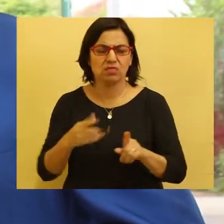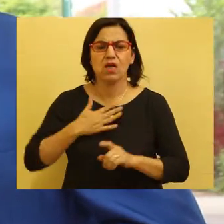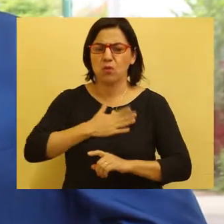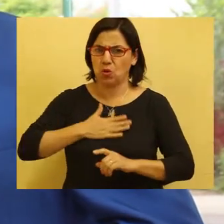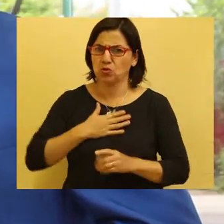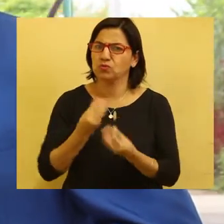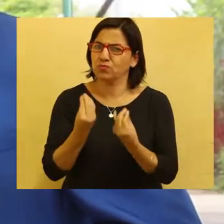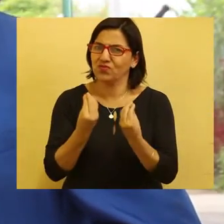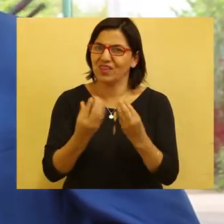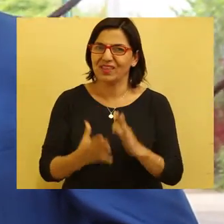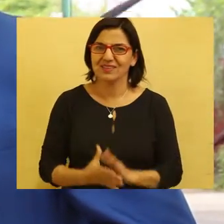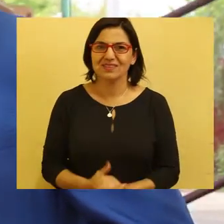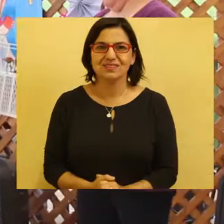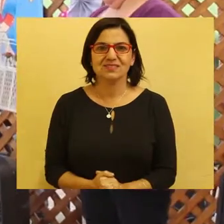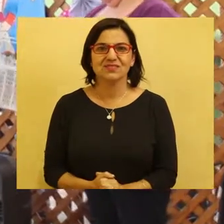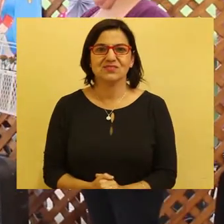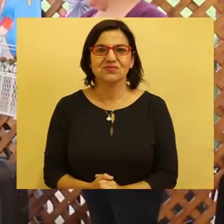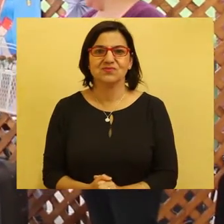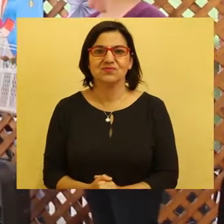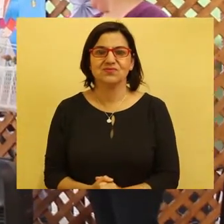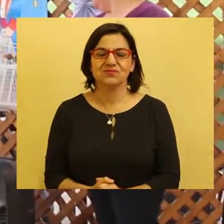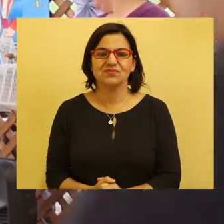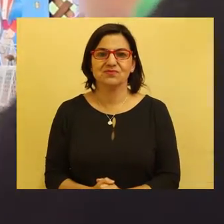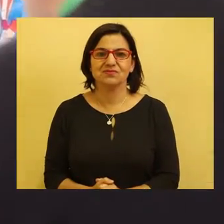diferentes. Me gustó y me pareció muy bien.